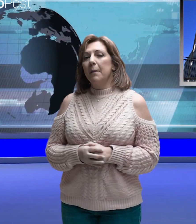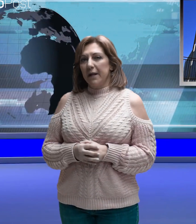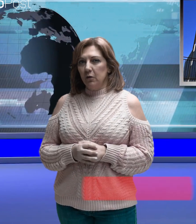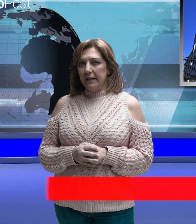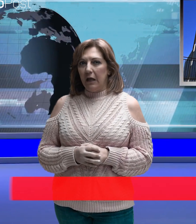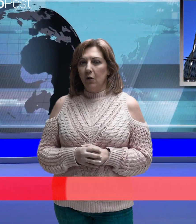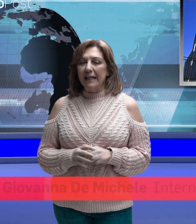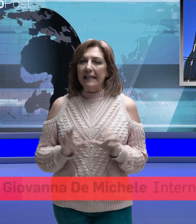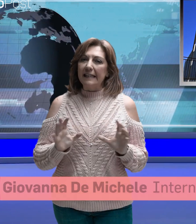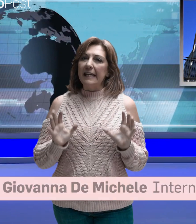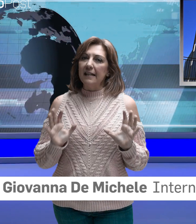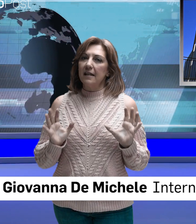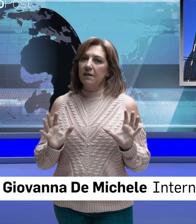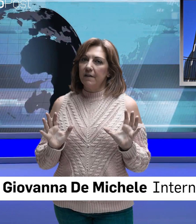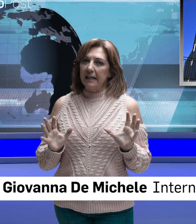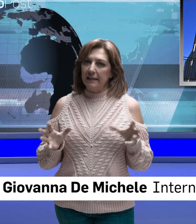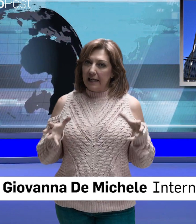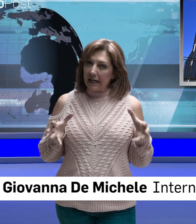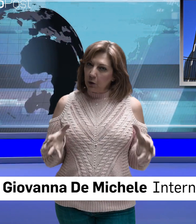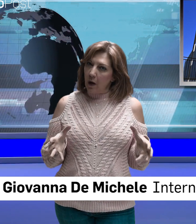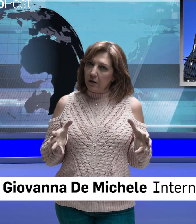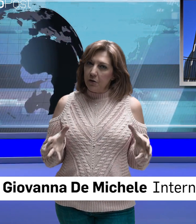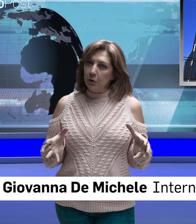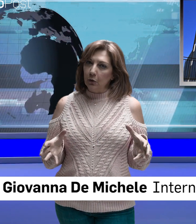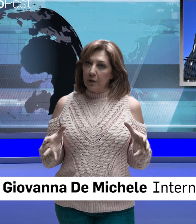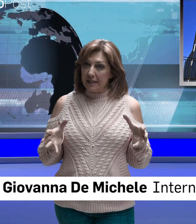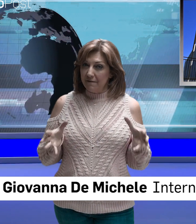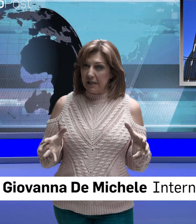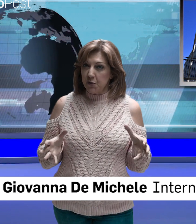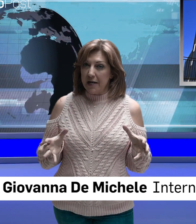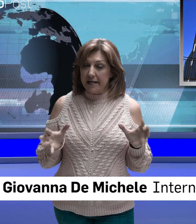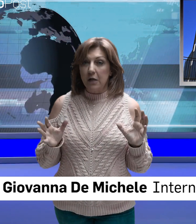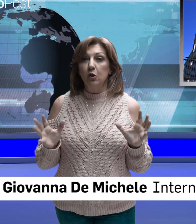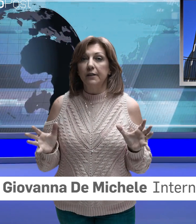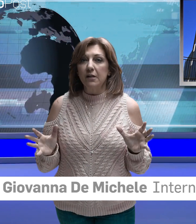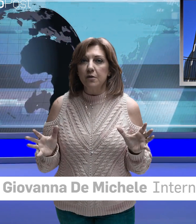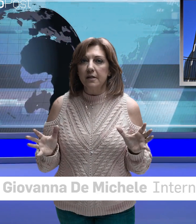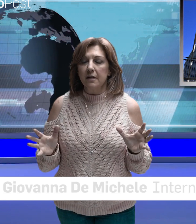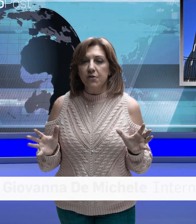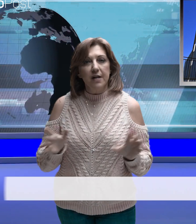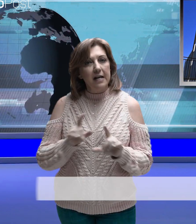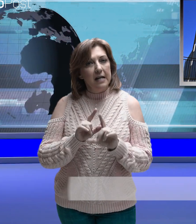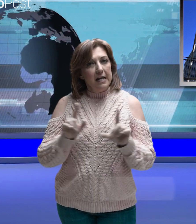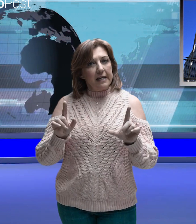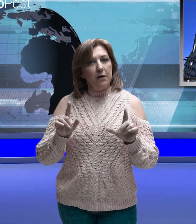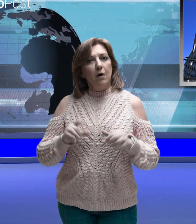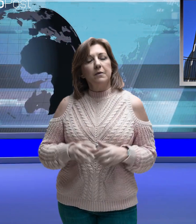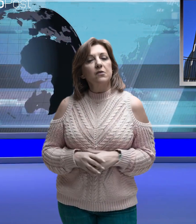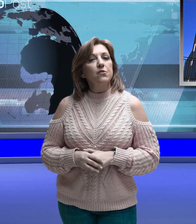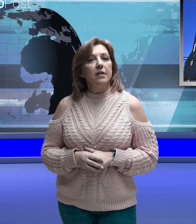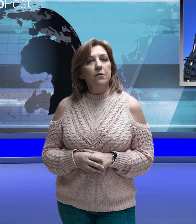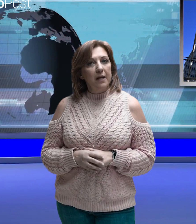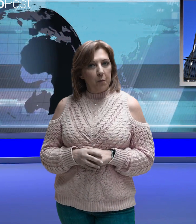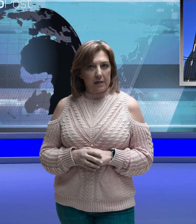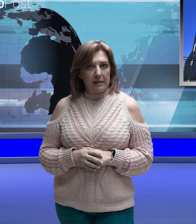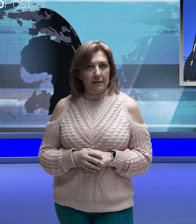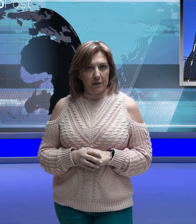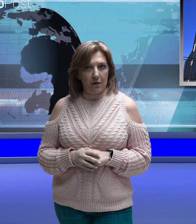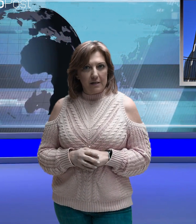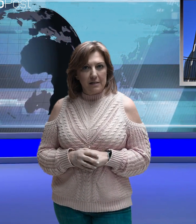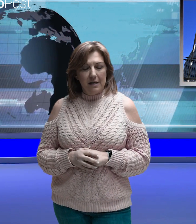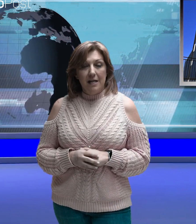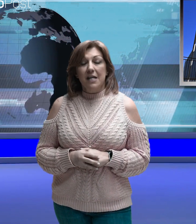Mucha gente me ha preguntado, ¿qué tiene de diferente la actual coyuntura de Venezuela en el contexto internacional que no había sucedido en